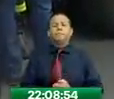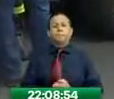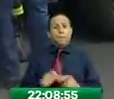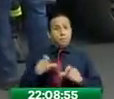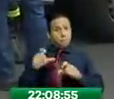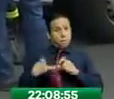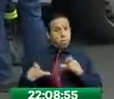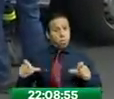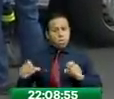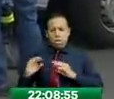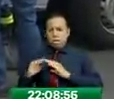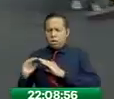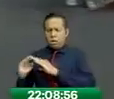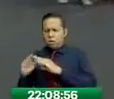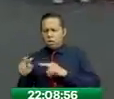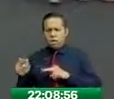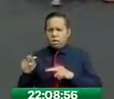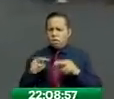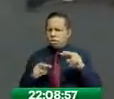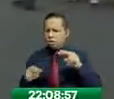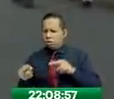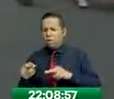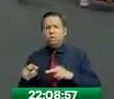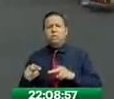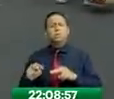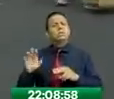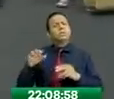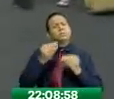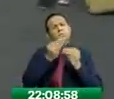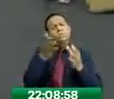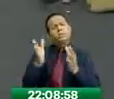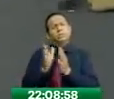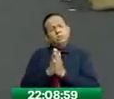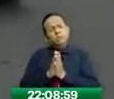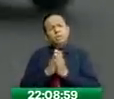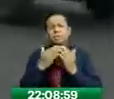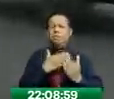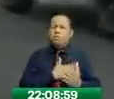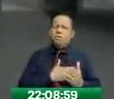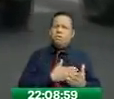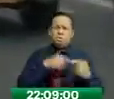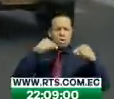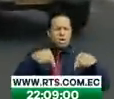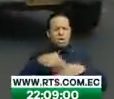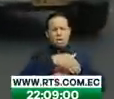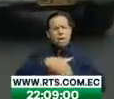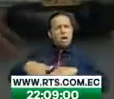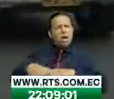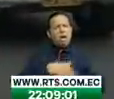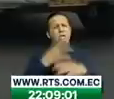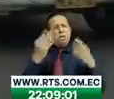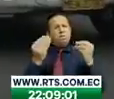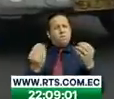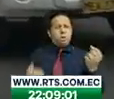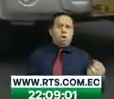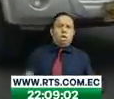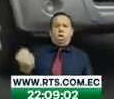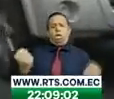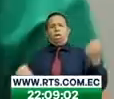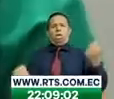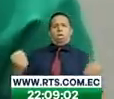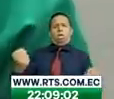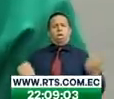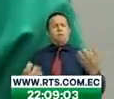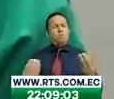Victoria y otros sectores aledaños donde hay varias empresas piden la regulación del transporte de carga pesada, aseguran los accidentes son